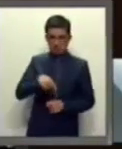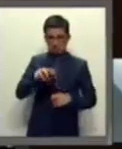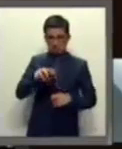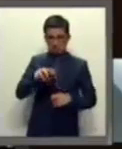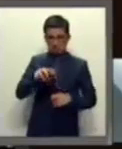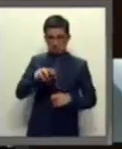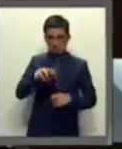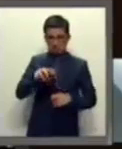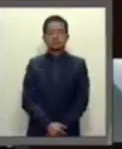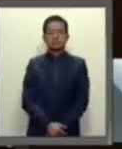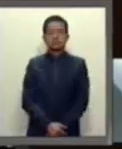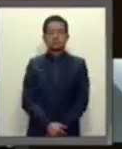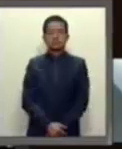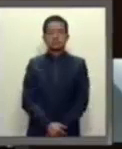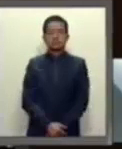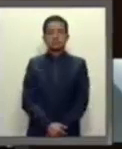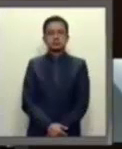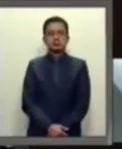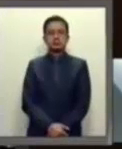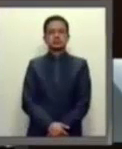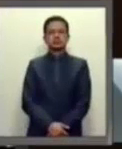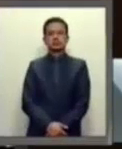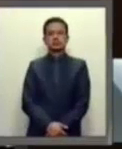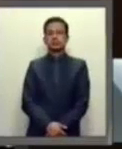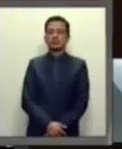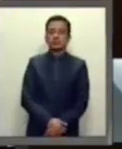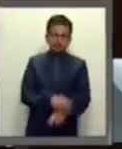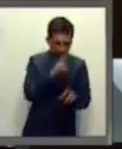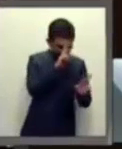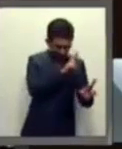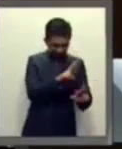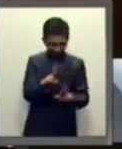pleno, muy respetables todos.